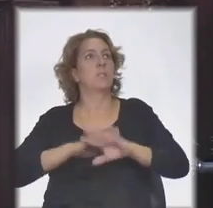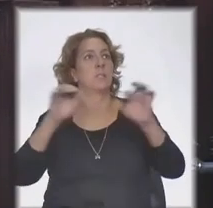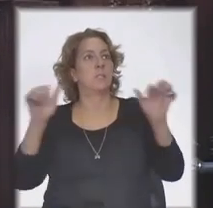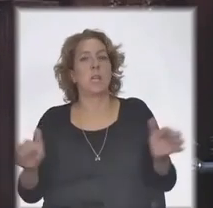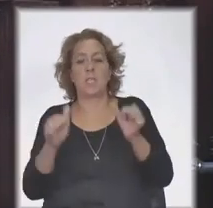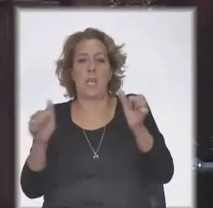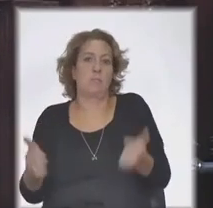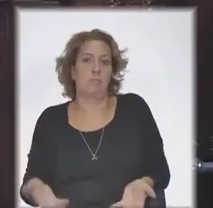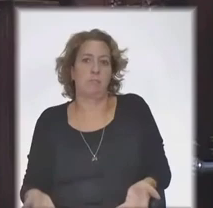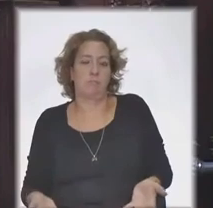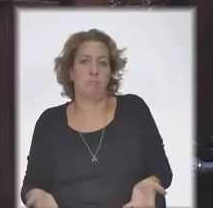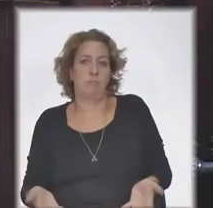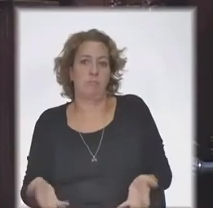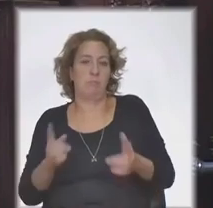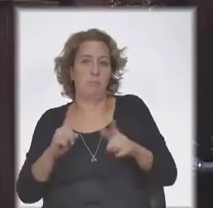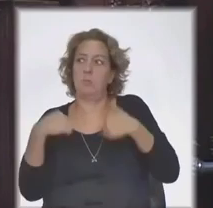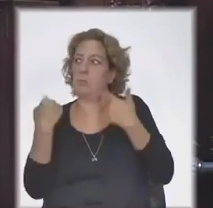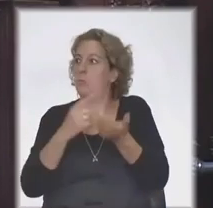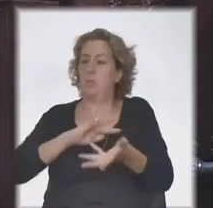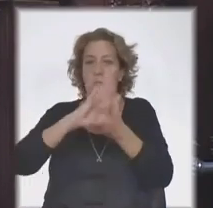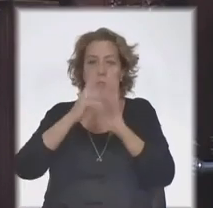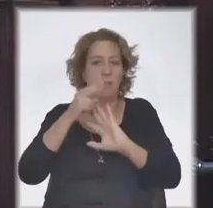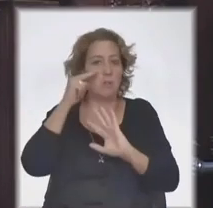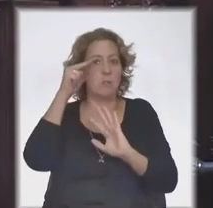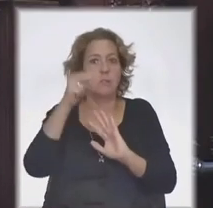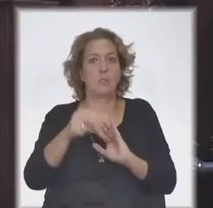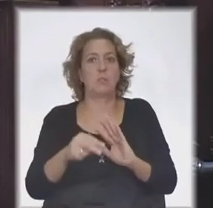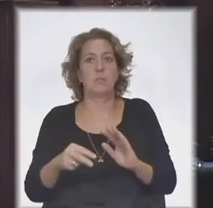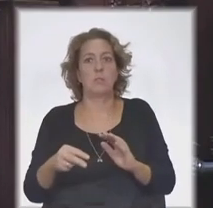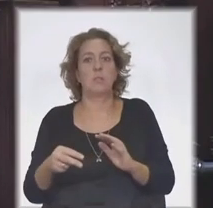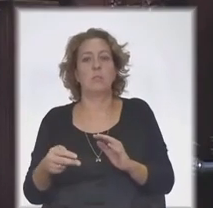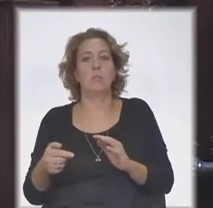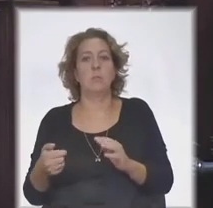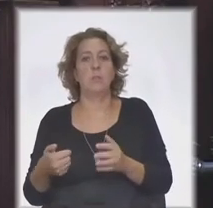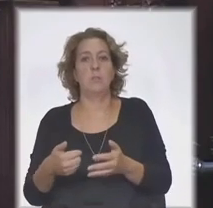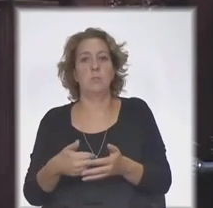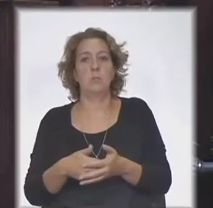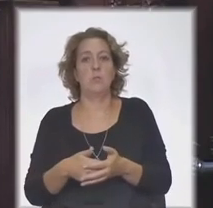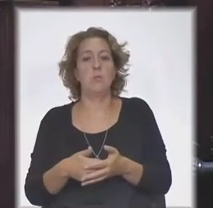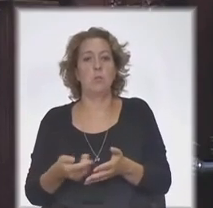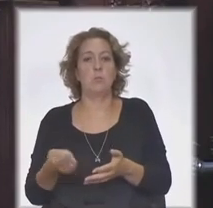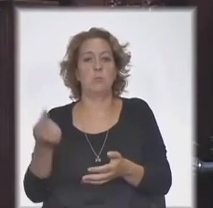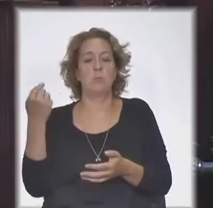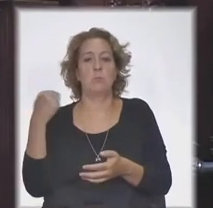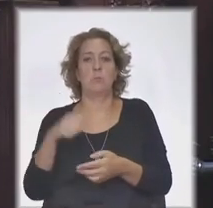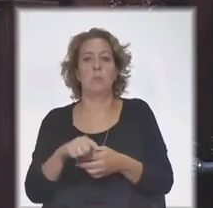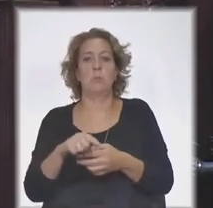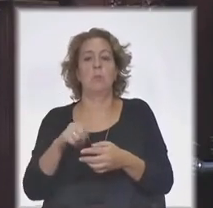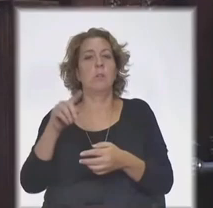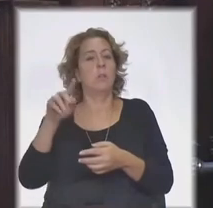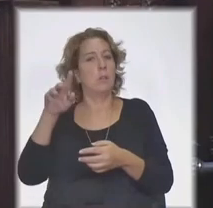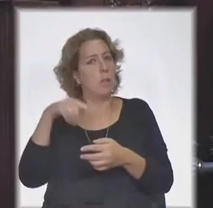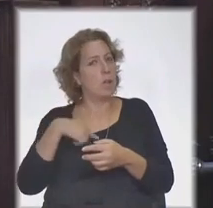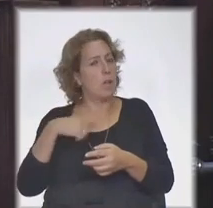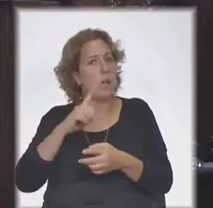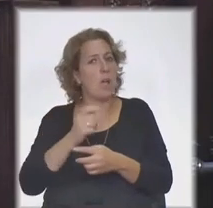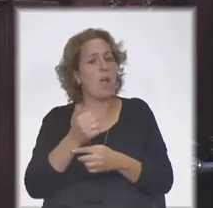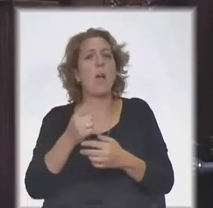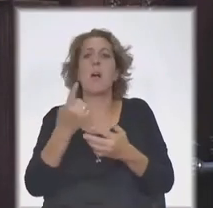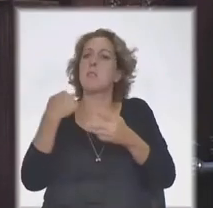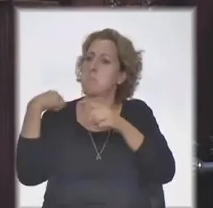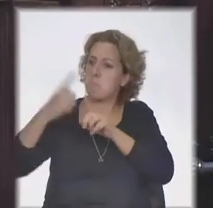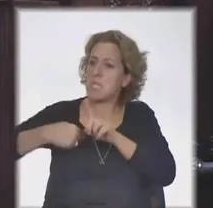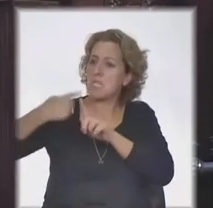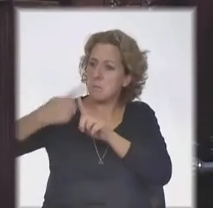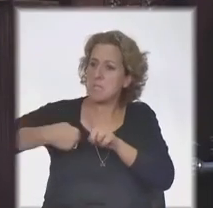en nuestra visión. Y aquí es a donde tenemos diferencias. Porque el GACH hace meses que está diciendo,